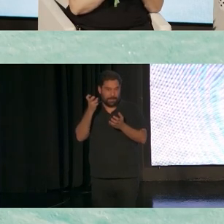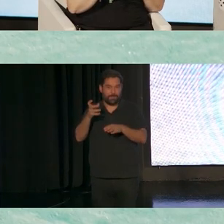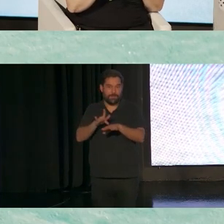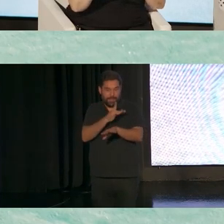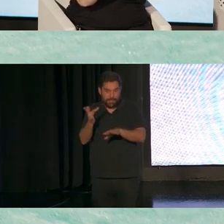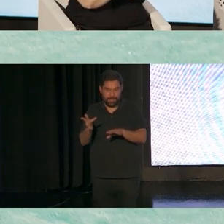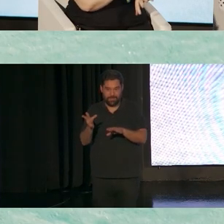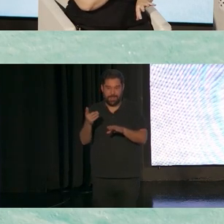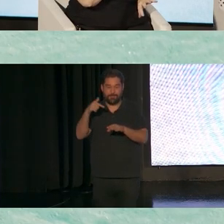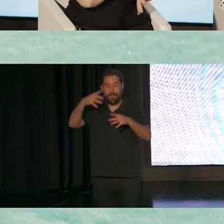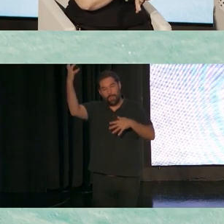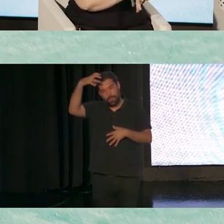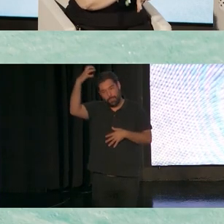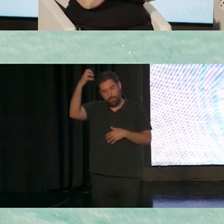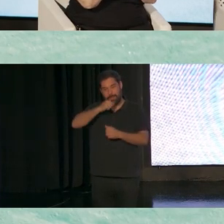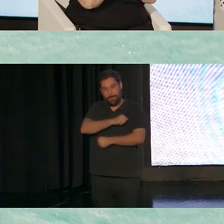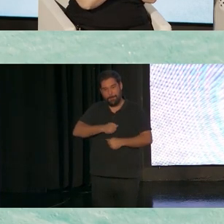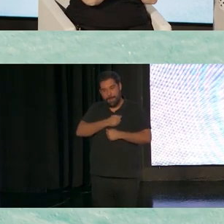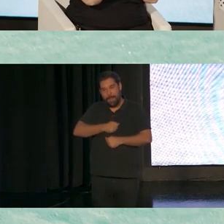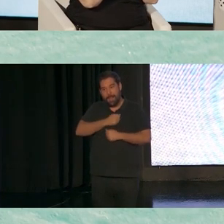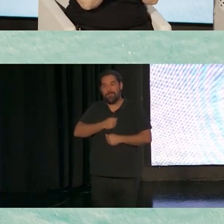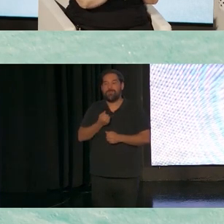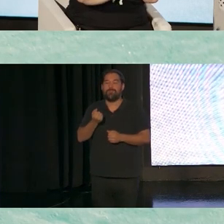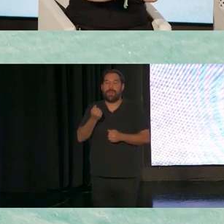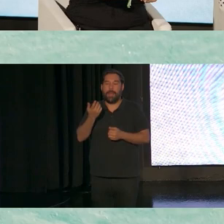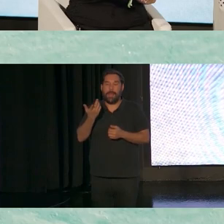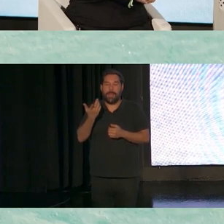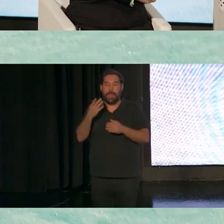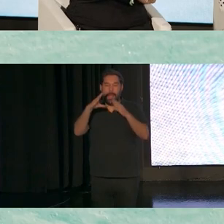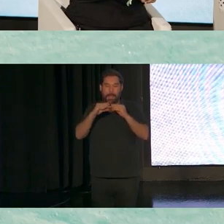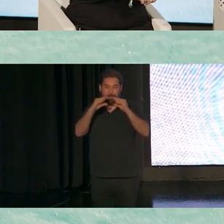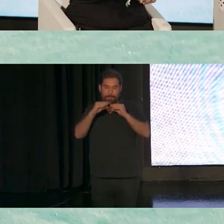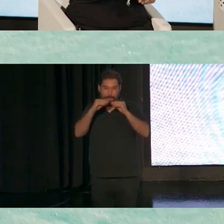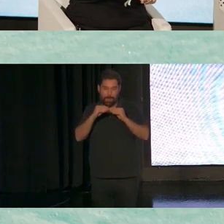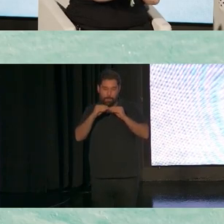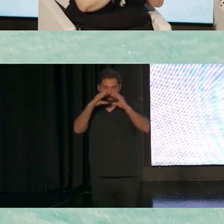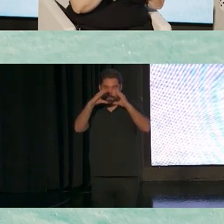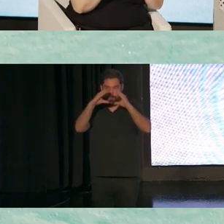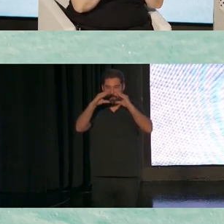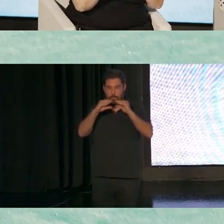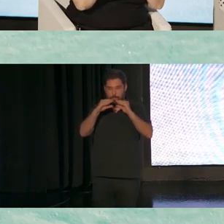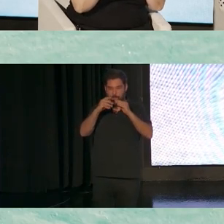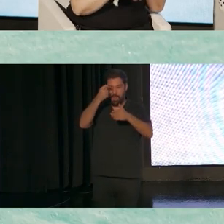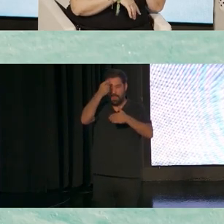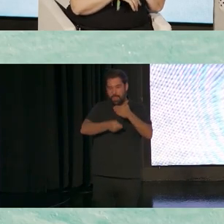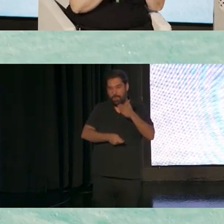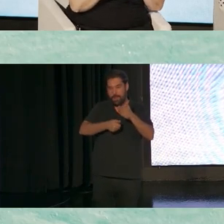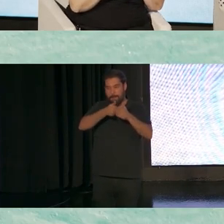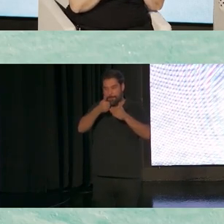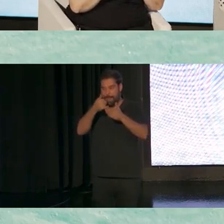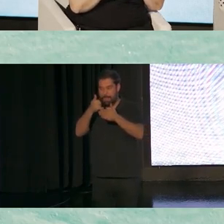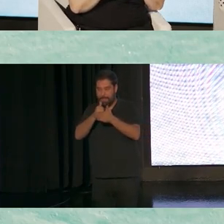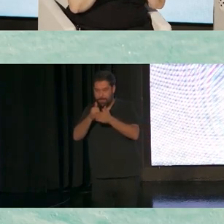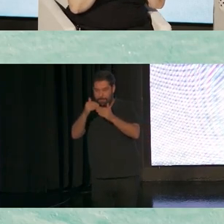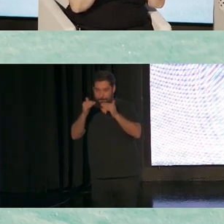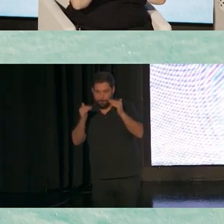eh esponjas de distintos grosores de más fuertes eh llevarla a la piscina